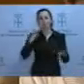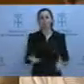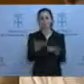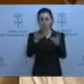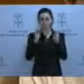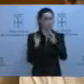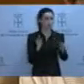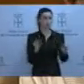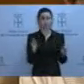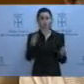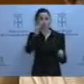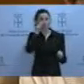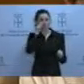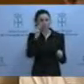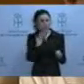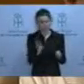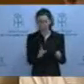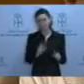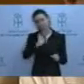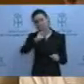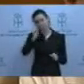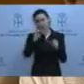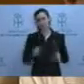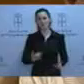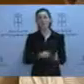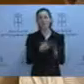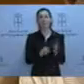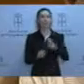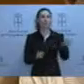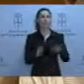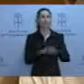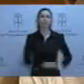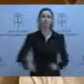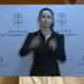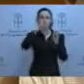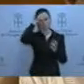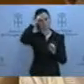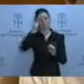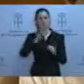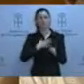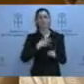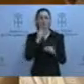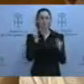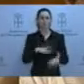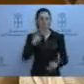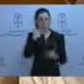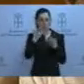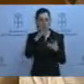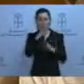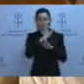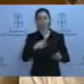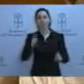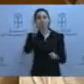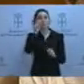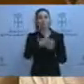turística no va por ahí. ¿Vamos a ofrecer otro modelo? ¿Vamos a ofrecer otro plan para la protección cultural del patrimonio histórico-artístico? Del turismo ya ni hablamos. Espero que me dé